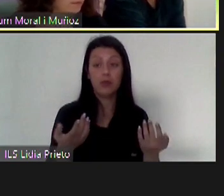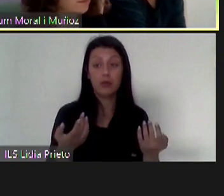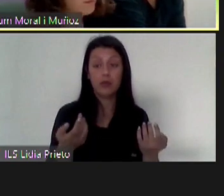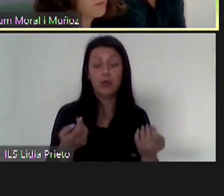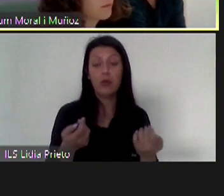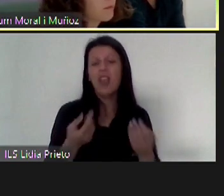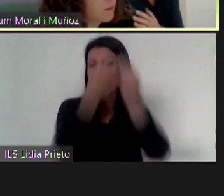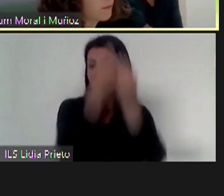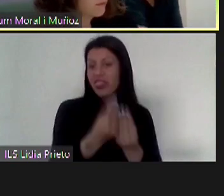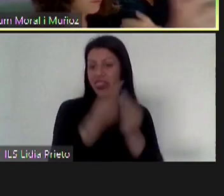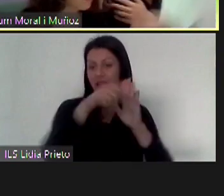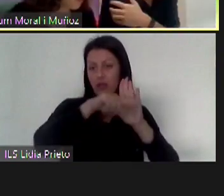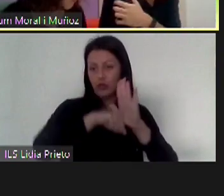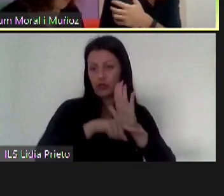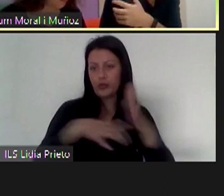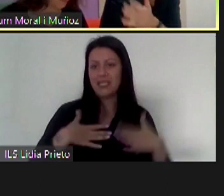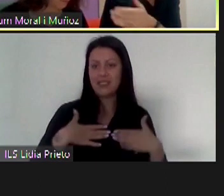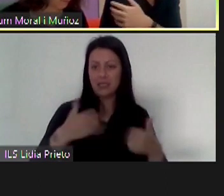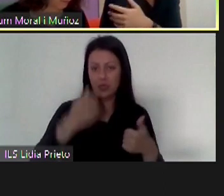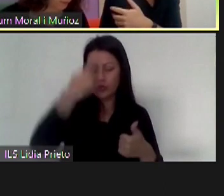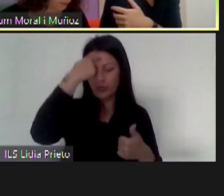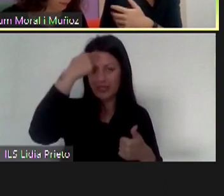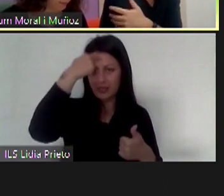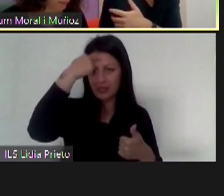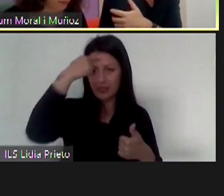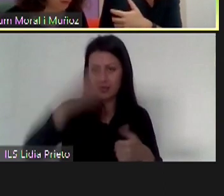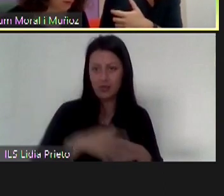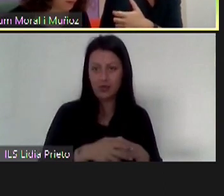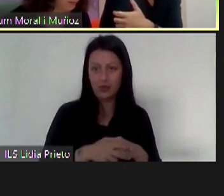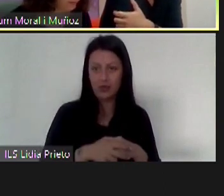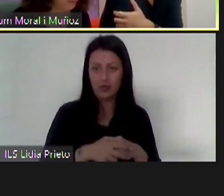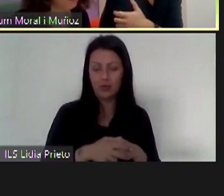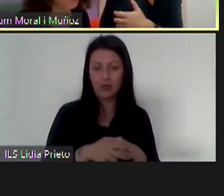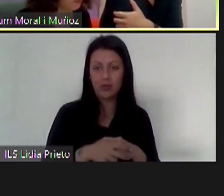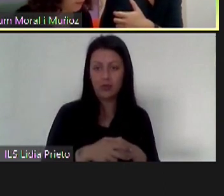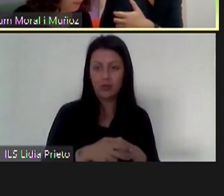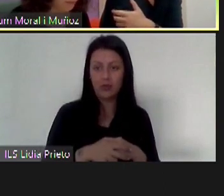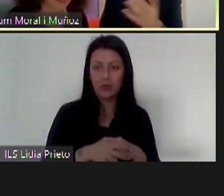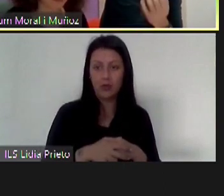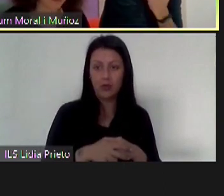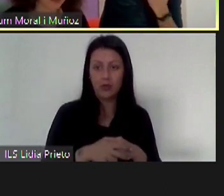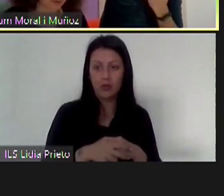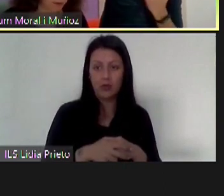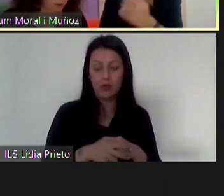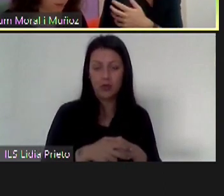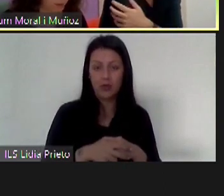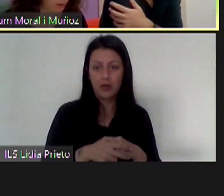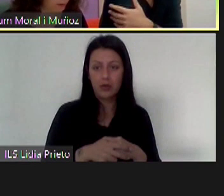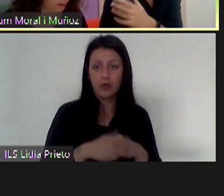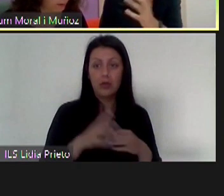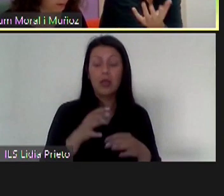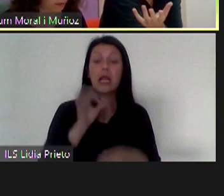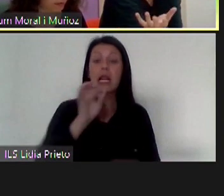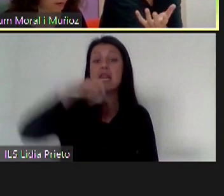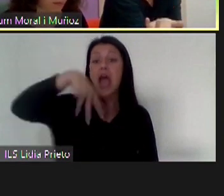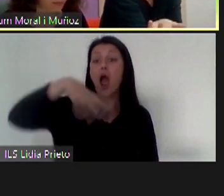datos sobre salud mental también, que ha introducido yo. Según la Organización Mundial de